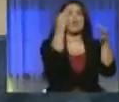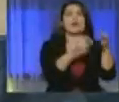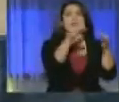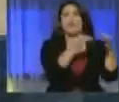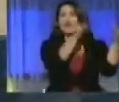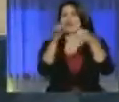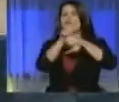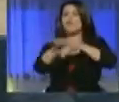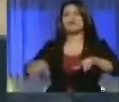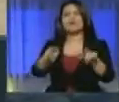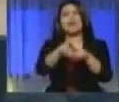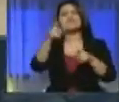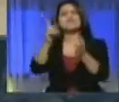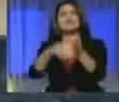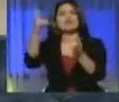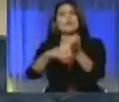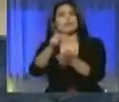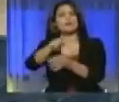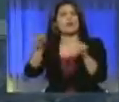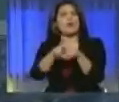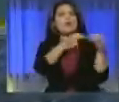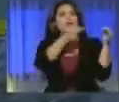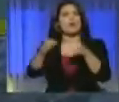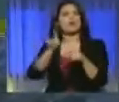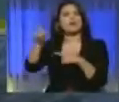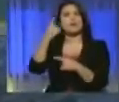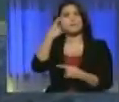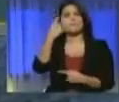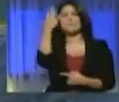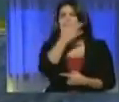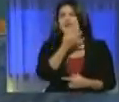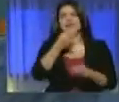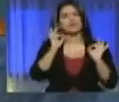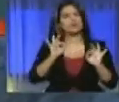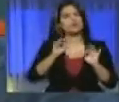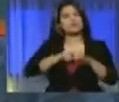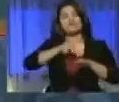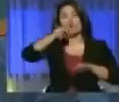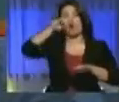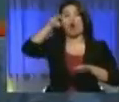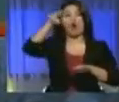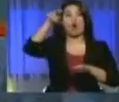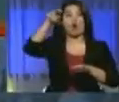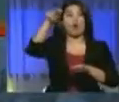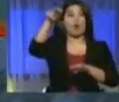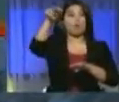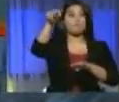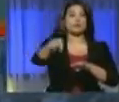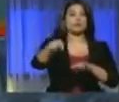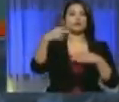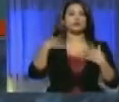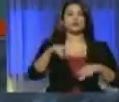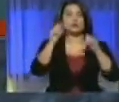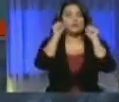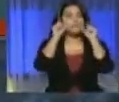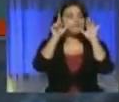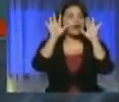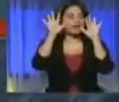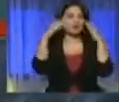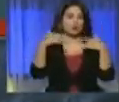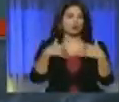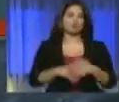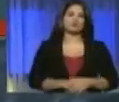1000, 2000, mira, qué belleza, mira. Eso fue tremendo, ¿verdad, Silvia? Fue tremendo.